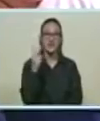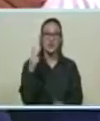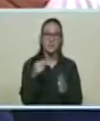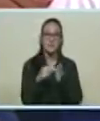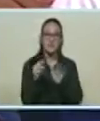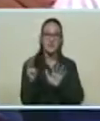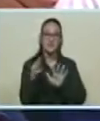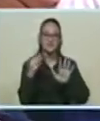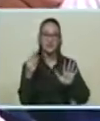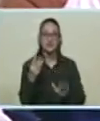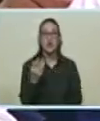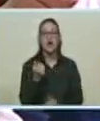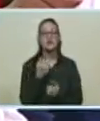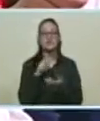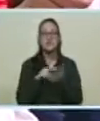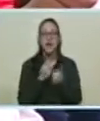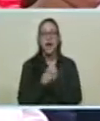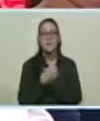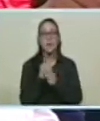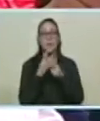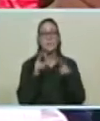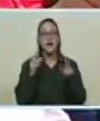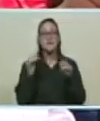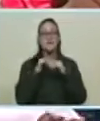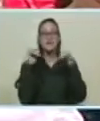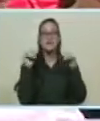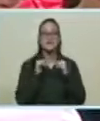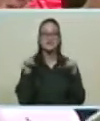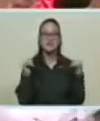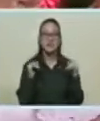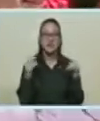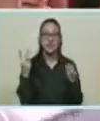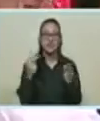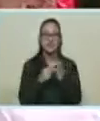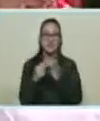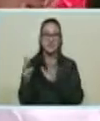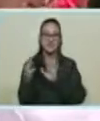2018. Amor, paz y felicidad.